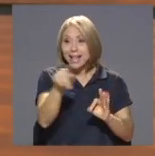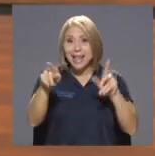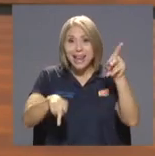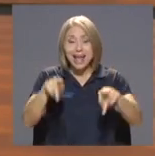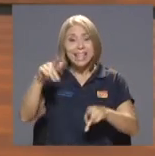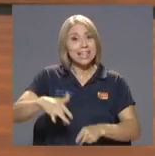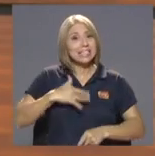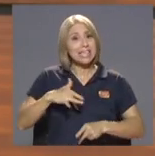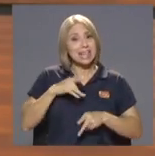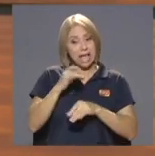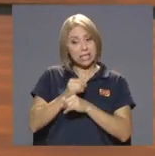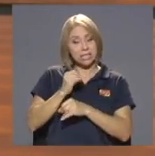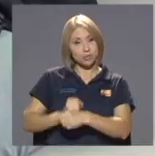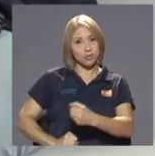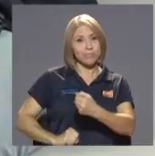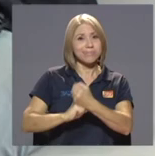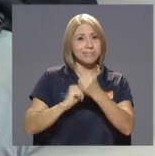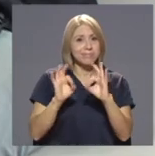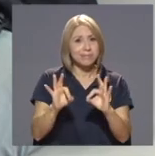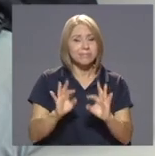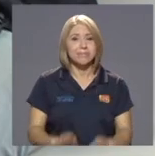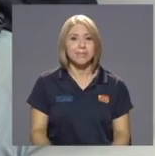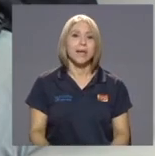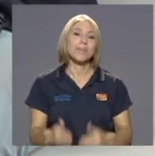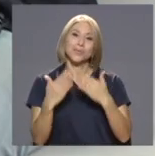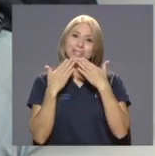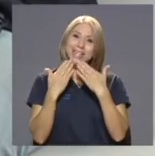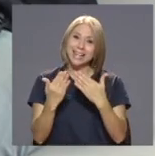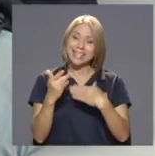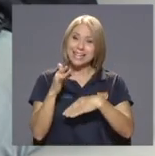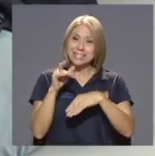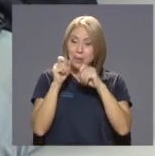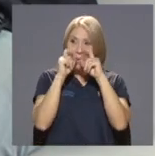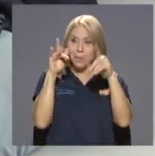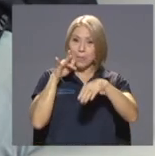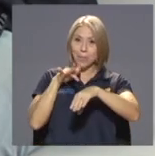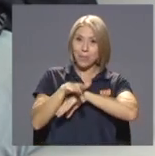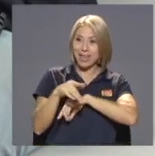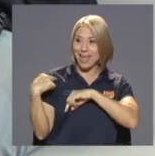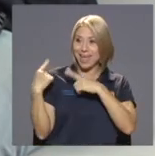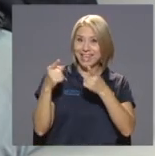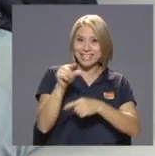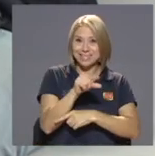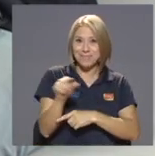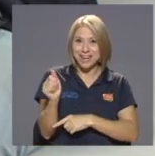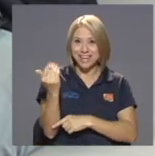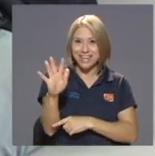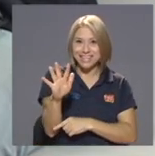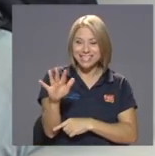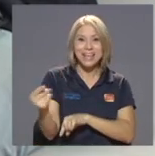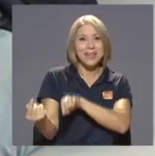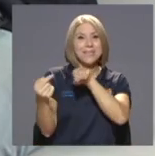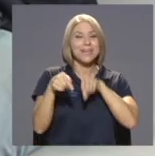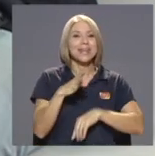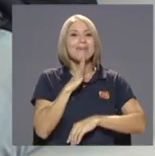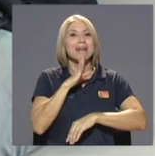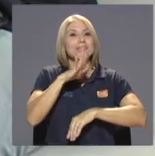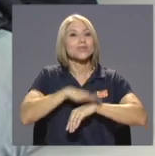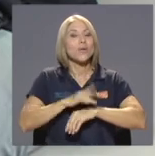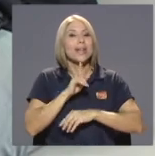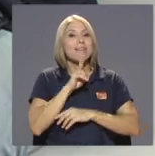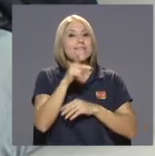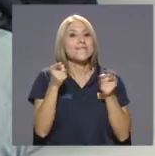por la institución para hacerlo. Muchas gracias por madrugar en esta semana del 15 y por venirnos a comentar un poco la realidad del